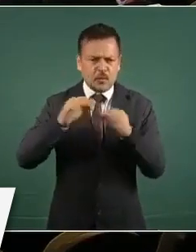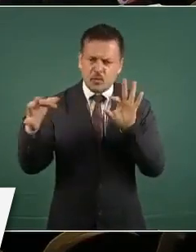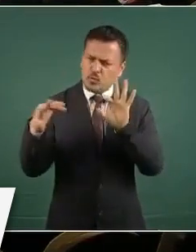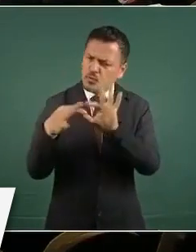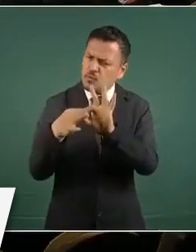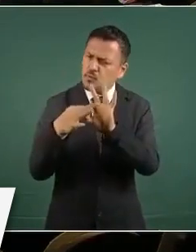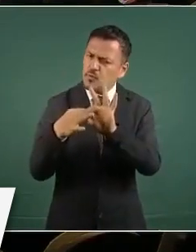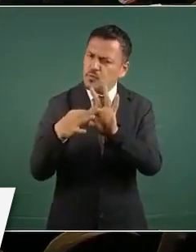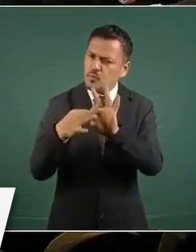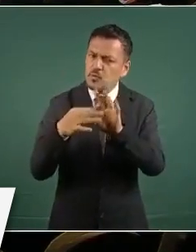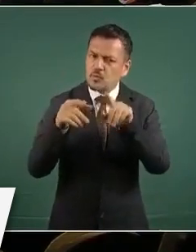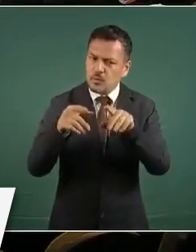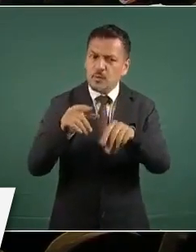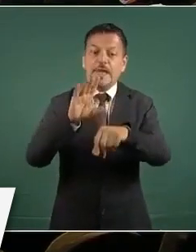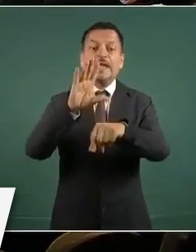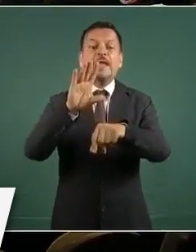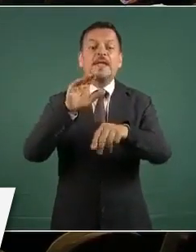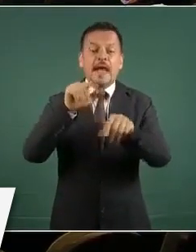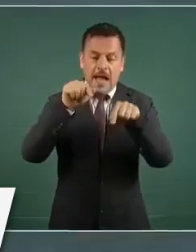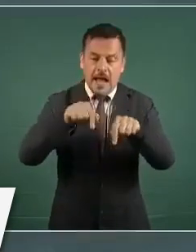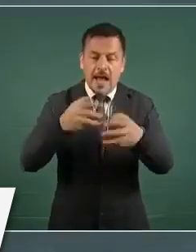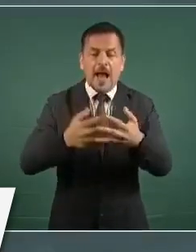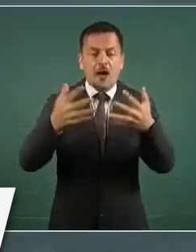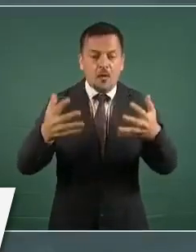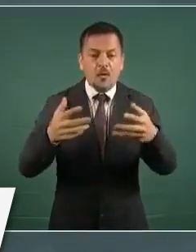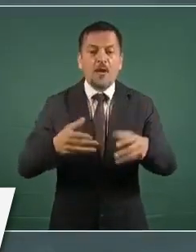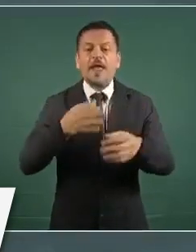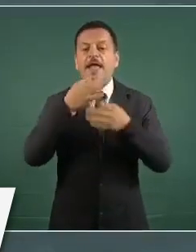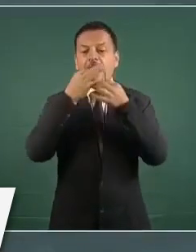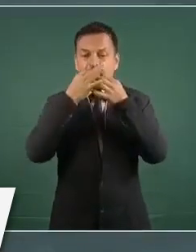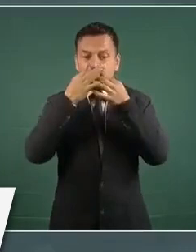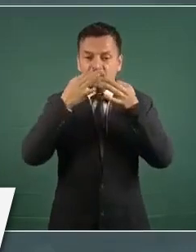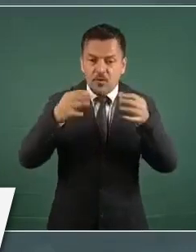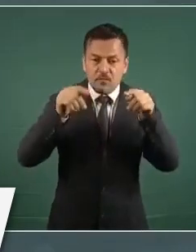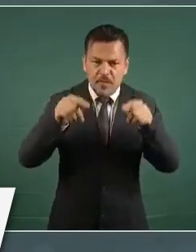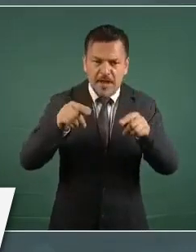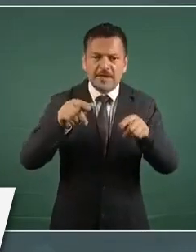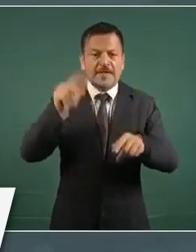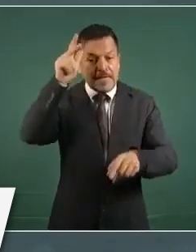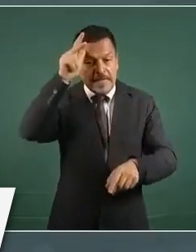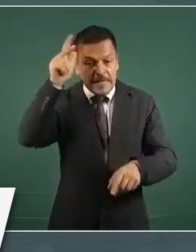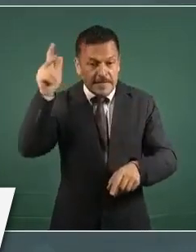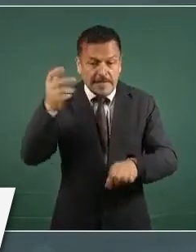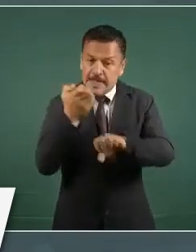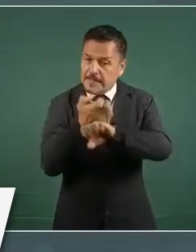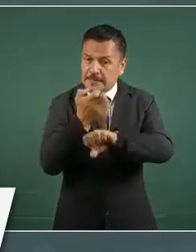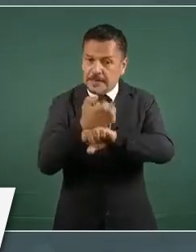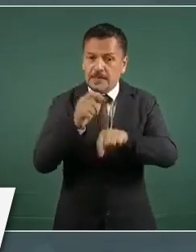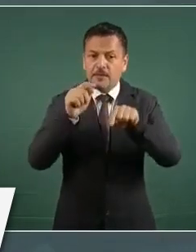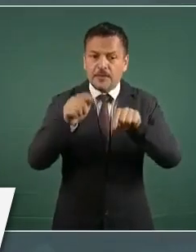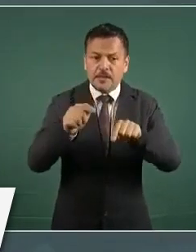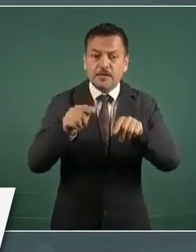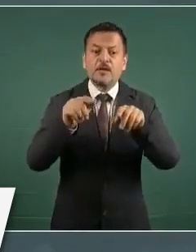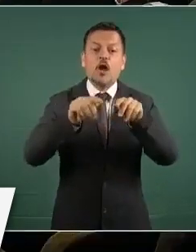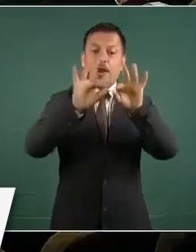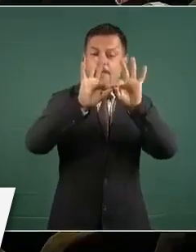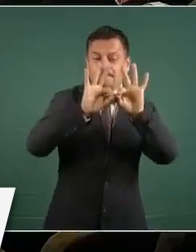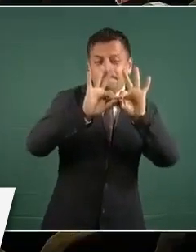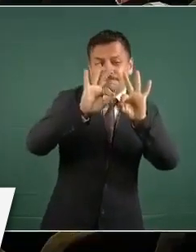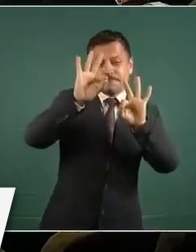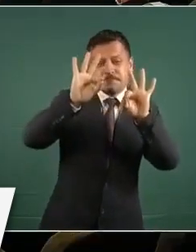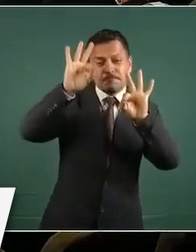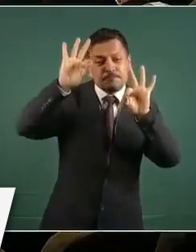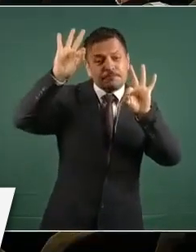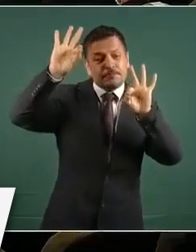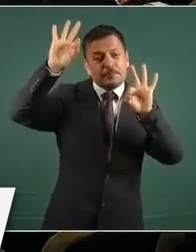que permite informarle al pueblo de hidalgo que afortunadamente los índices delictivos han ido